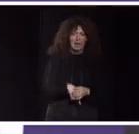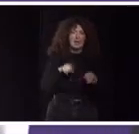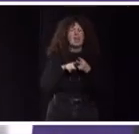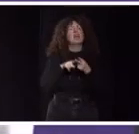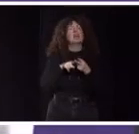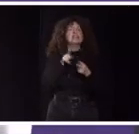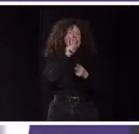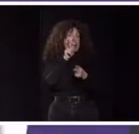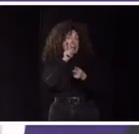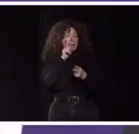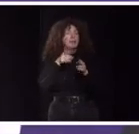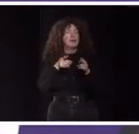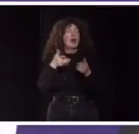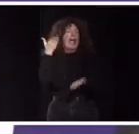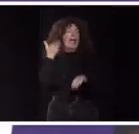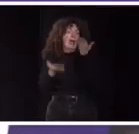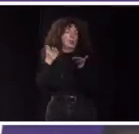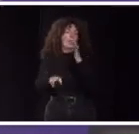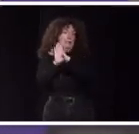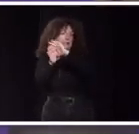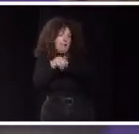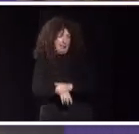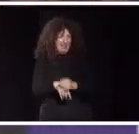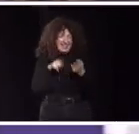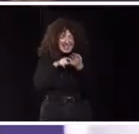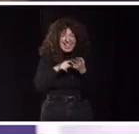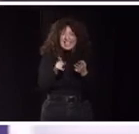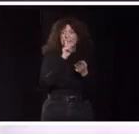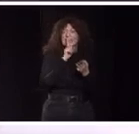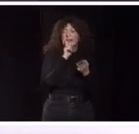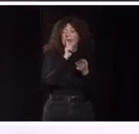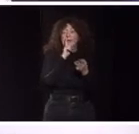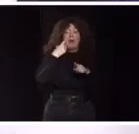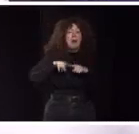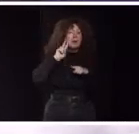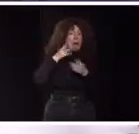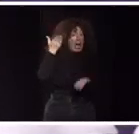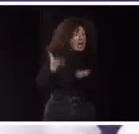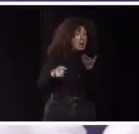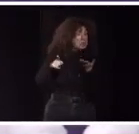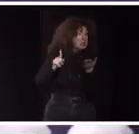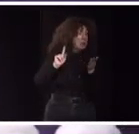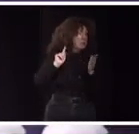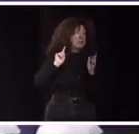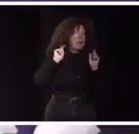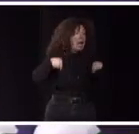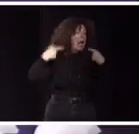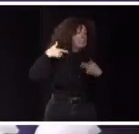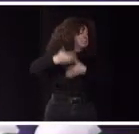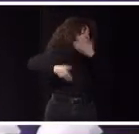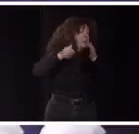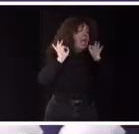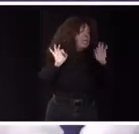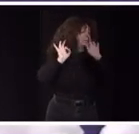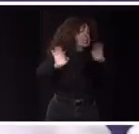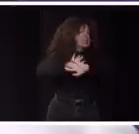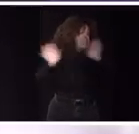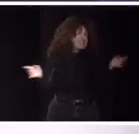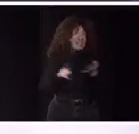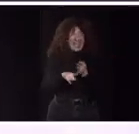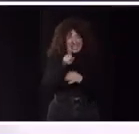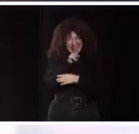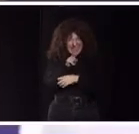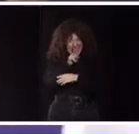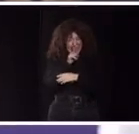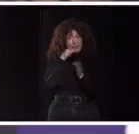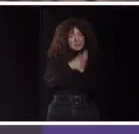las injusticias. El silencio naturaliza que esas injusticias se van a quedar ahí. El silencio le dice a quien